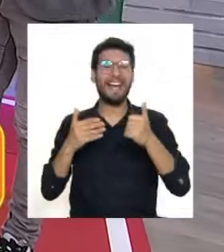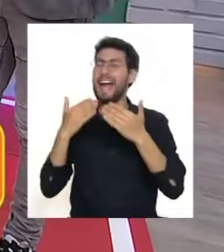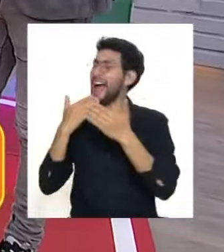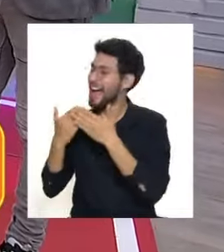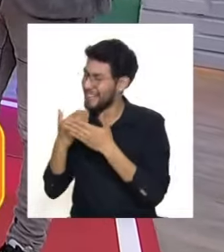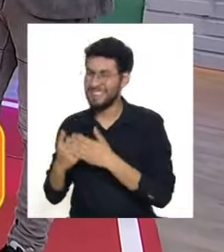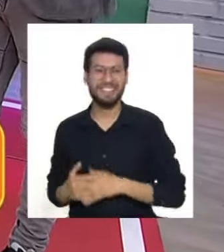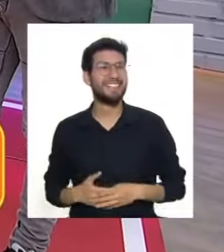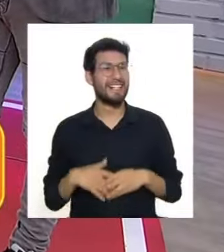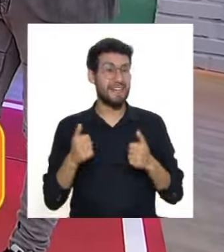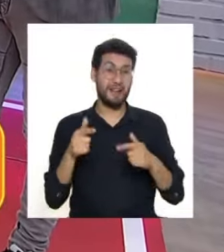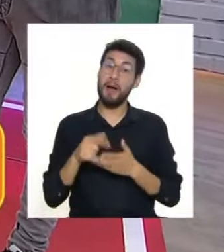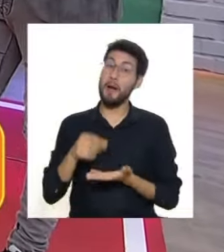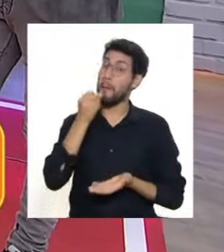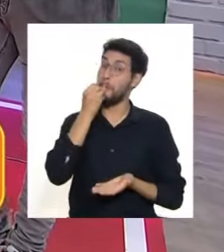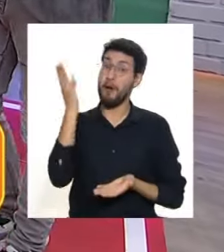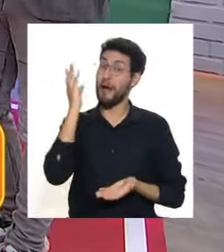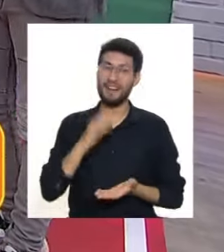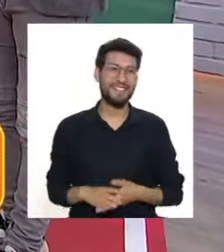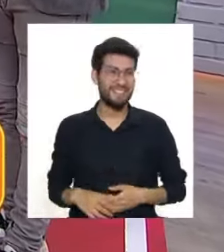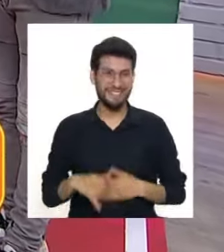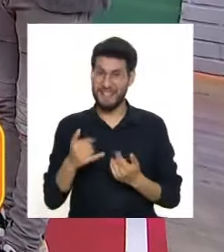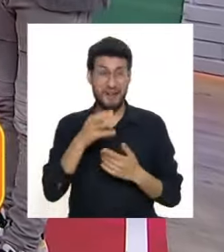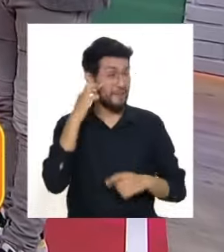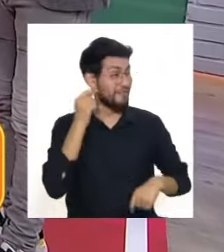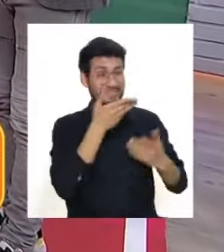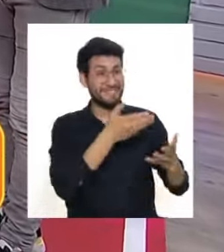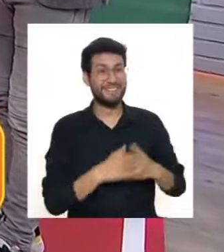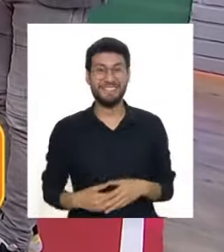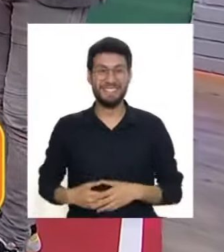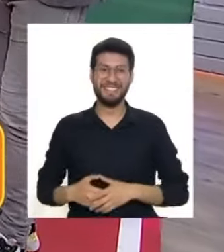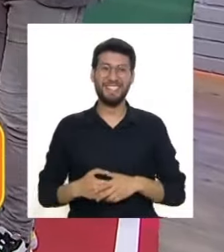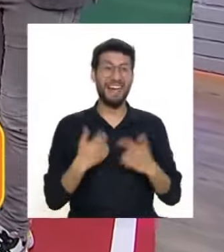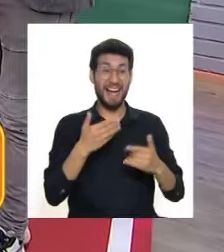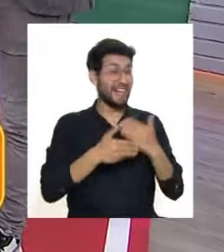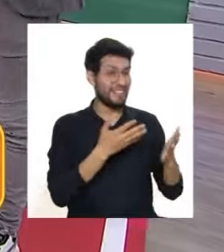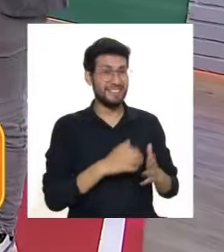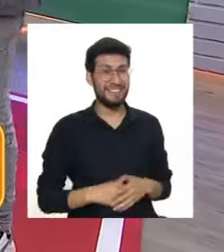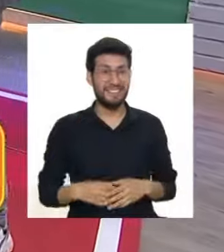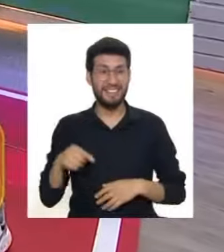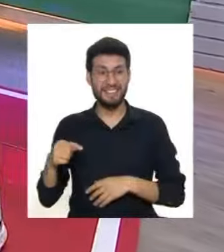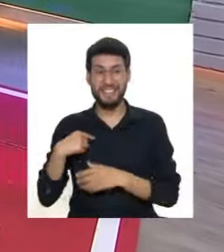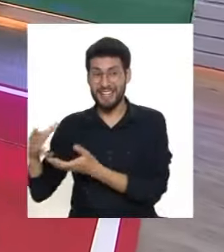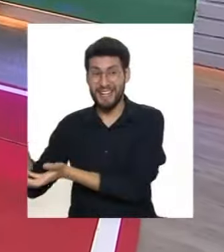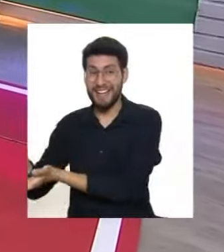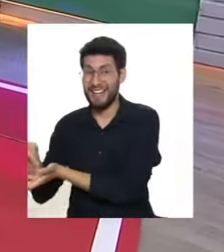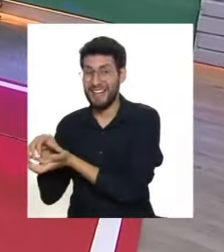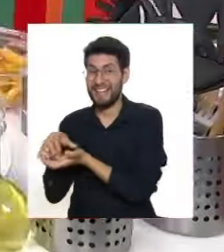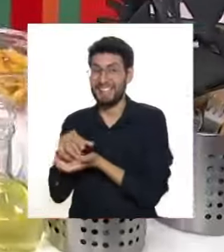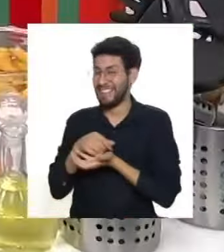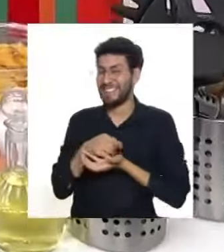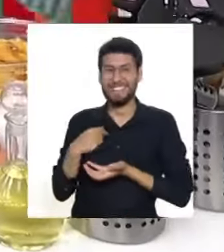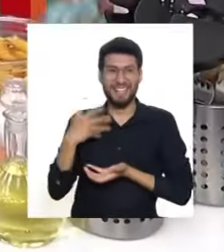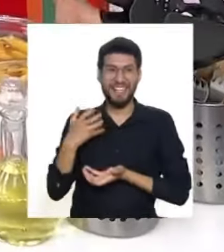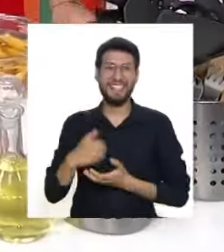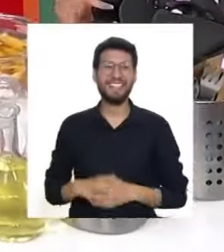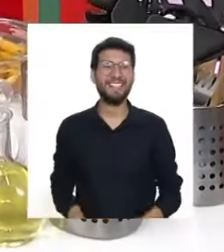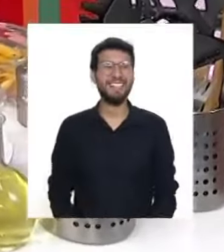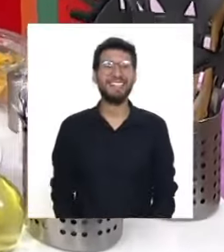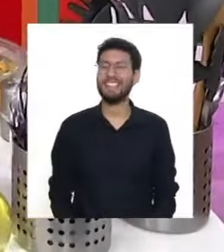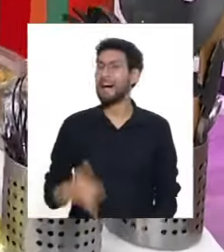Gracias, gracias. Maravilloso. Pisu. Vamos, Pisu. A ver, no te voy a dar ya nada. Has avanzado algo. Este no también nada. Me lo quedo. Pues, este o yo también quiero.